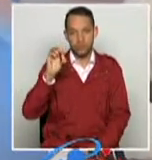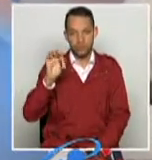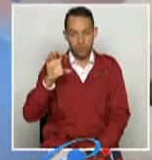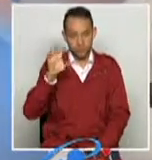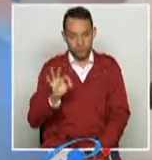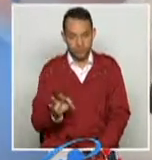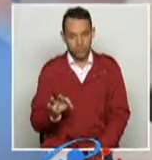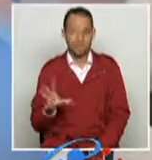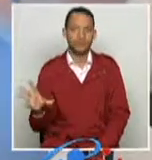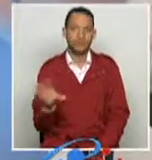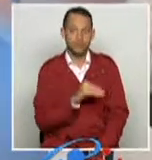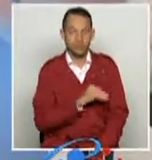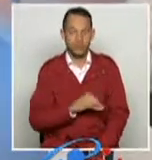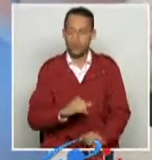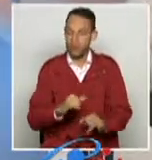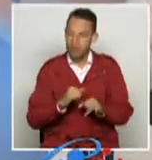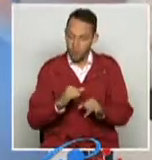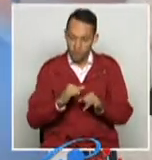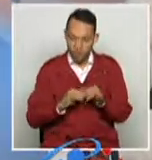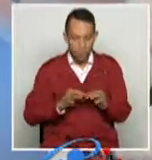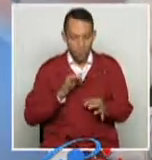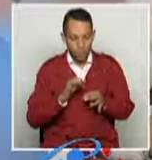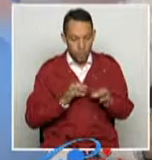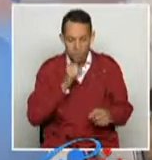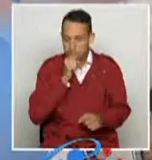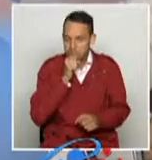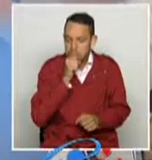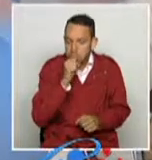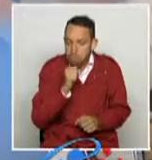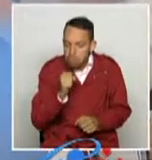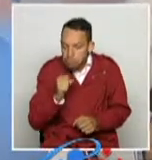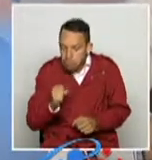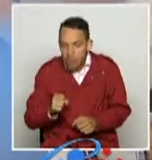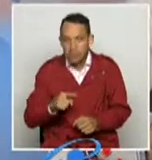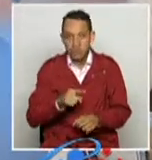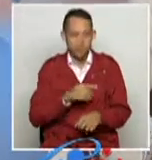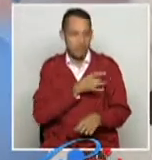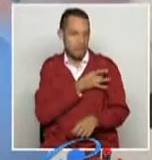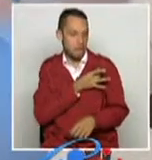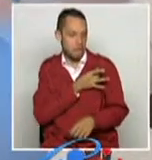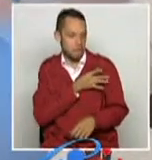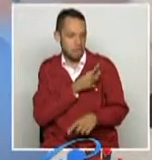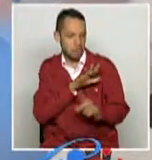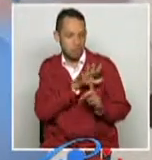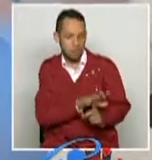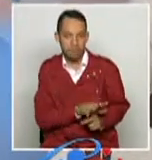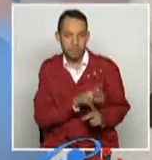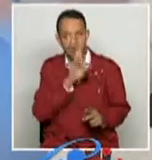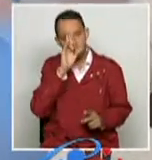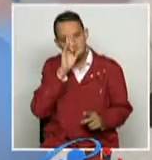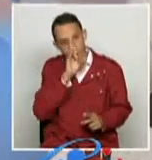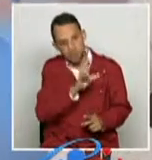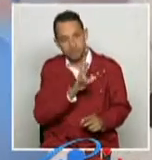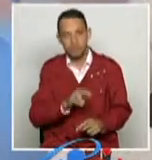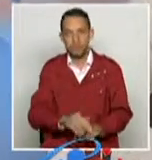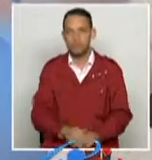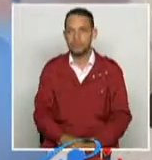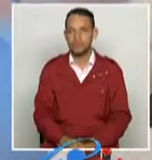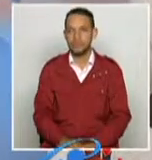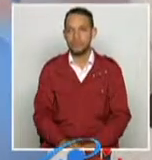últimos años tenemos que tener ese cuidado y a veces dejamos que estas personas no tengan la atención necesaria. Muy